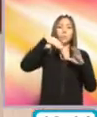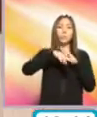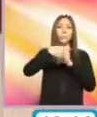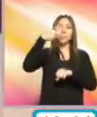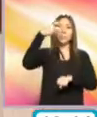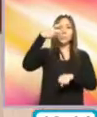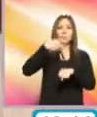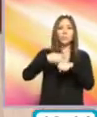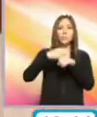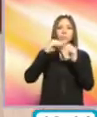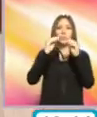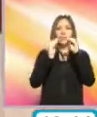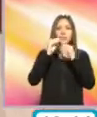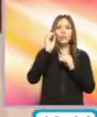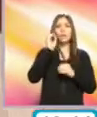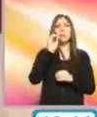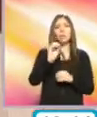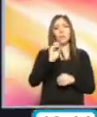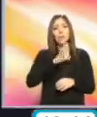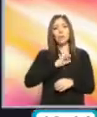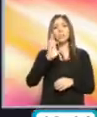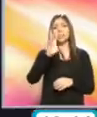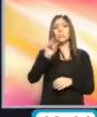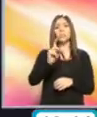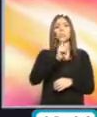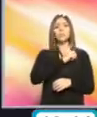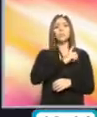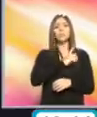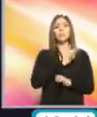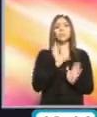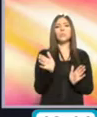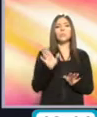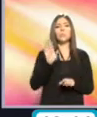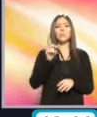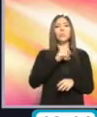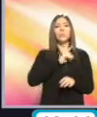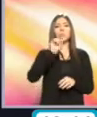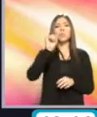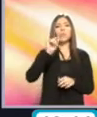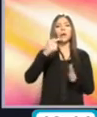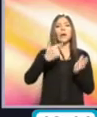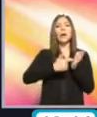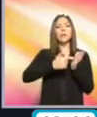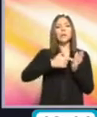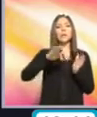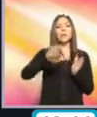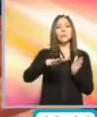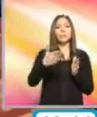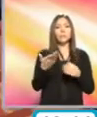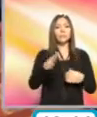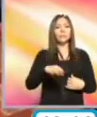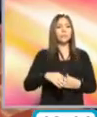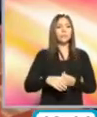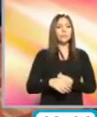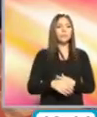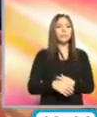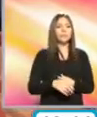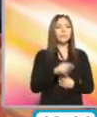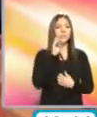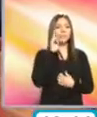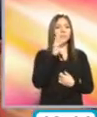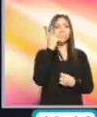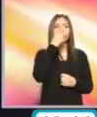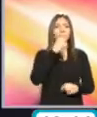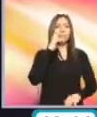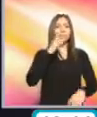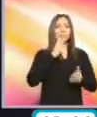durita, como crujiente, la podemos tener, o si no, simplemente como nada más pochadita en aceite, con Sí. eso. Chef, paréntesis, mire. Mire, mi chef. Ahí